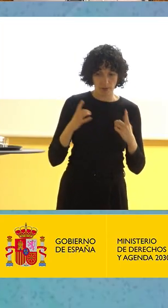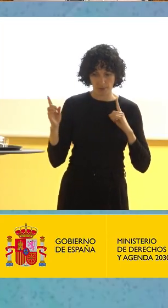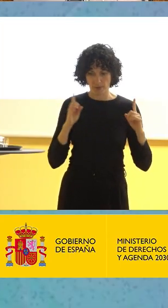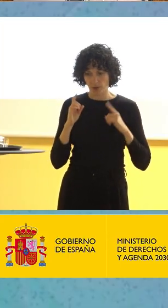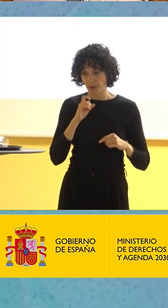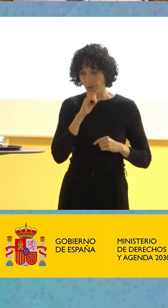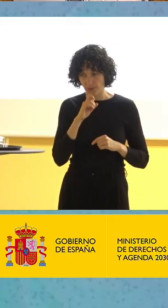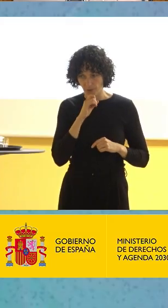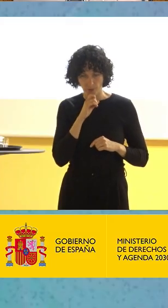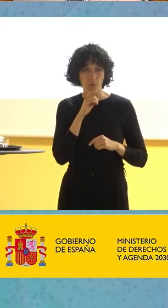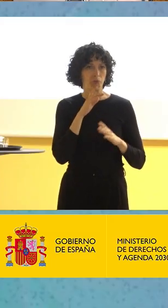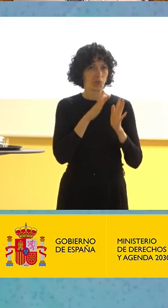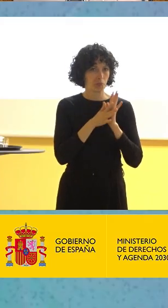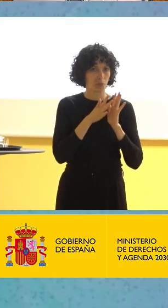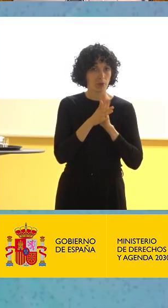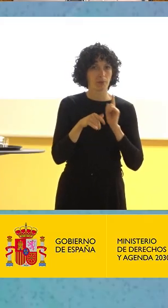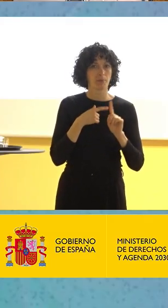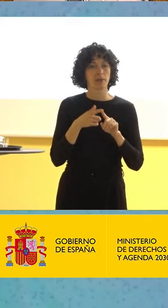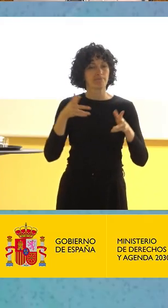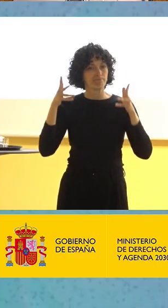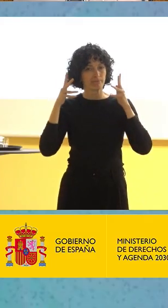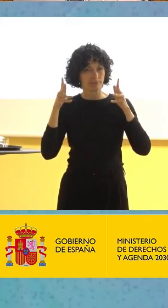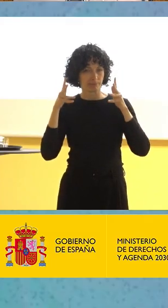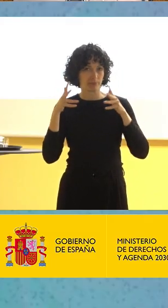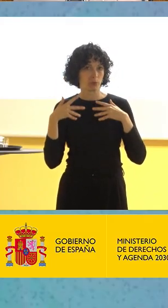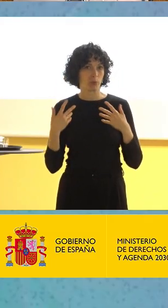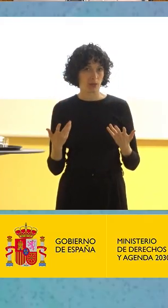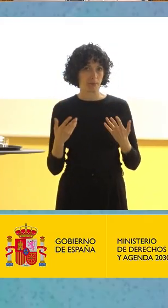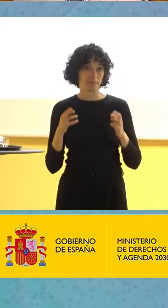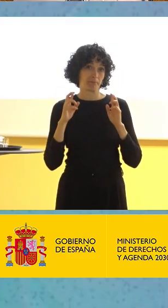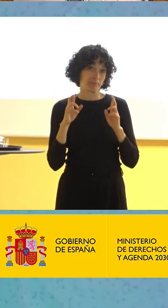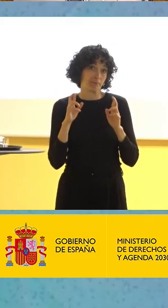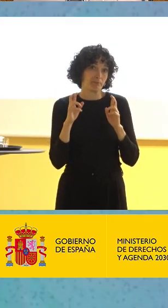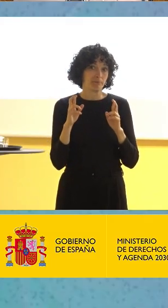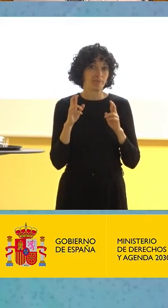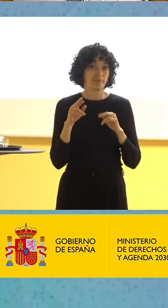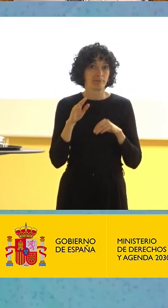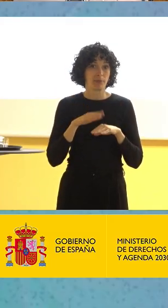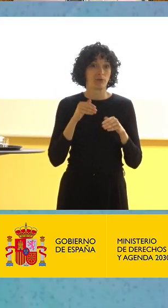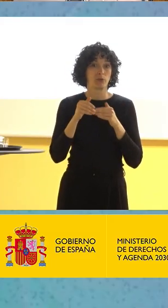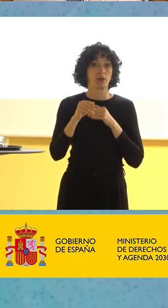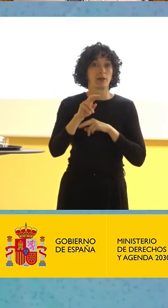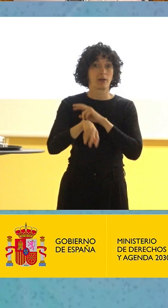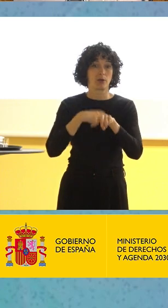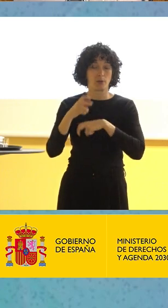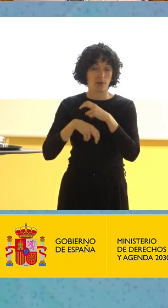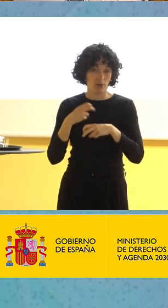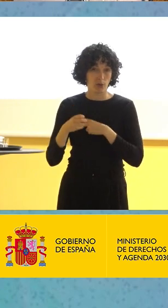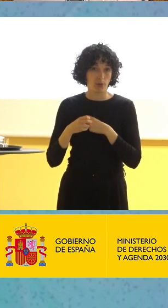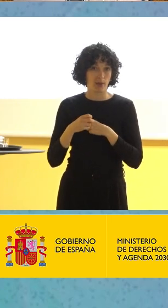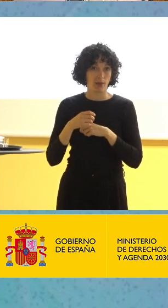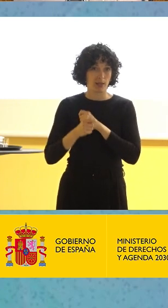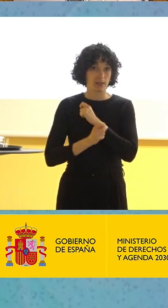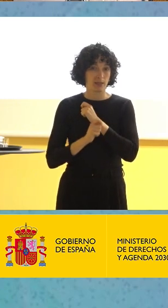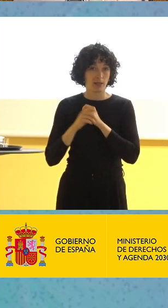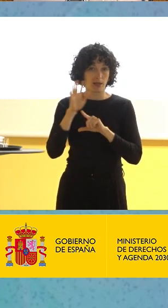prevención y qué recomendaciones se podrían hacer y que esperemos que se tengan en cuenta ¿no? pues para la renovación de la